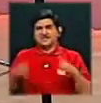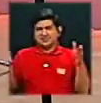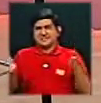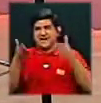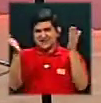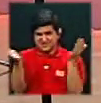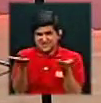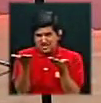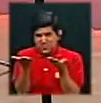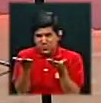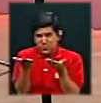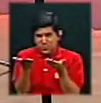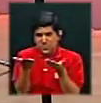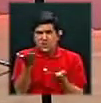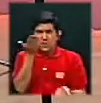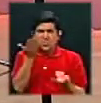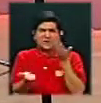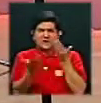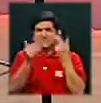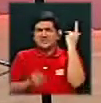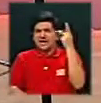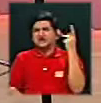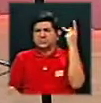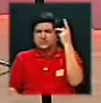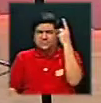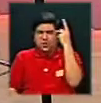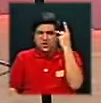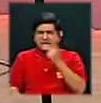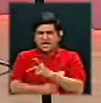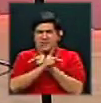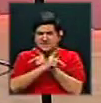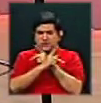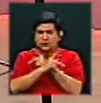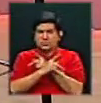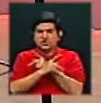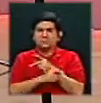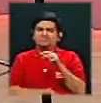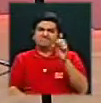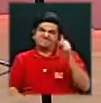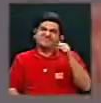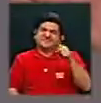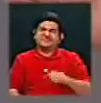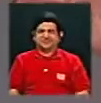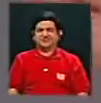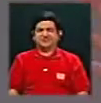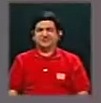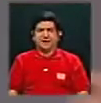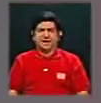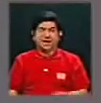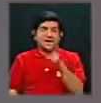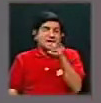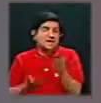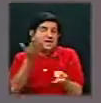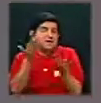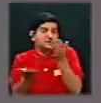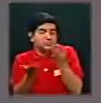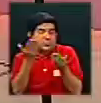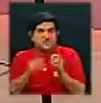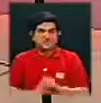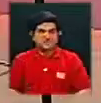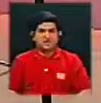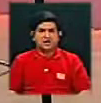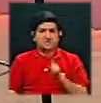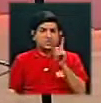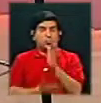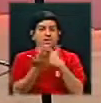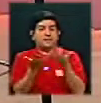incentivos, requeriría ciertas políticas de protección y eso, digamos, para una